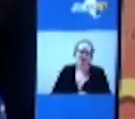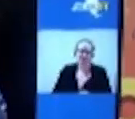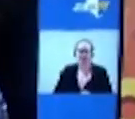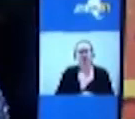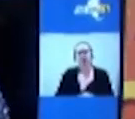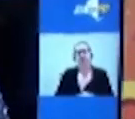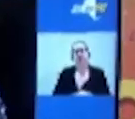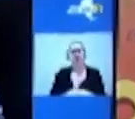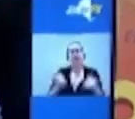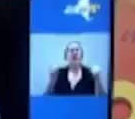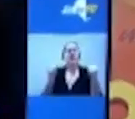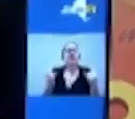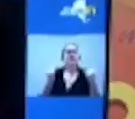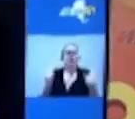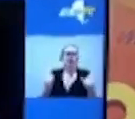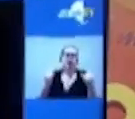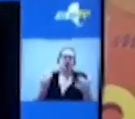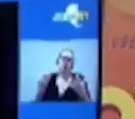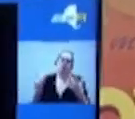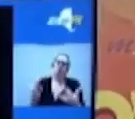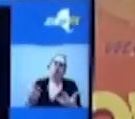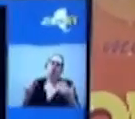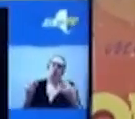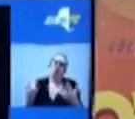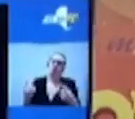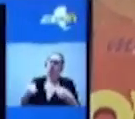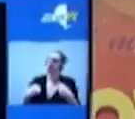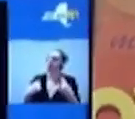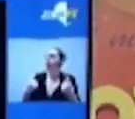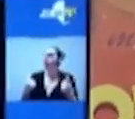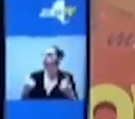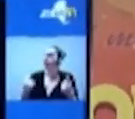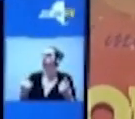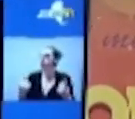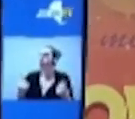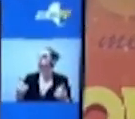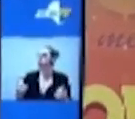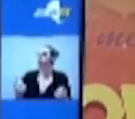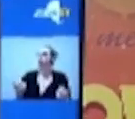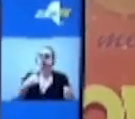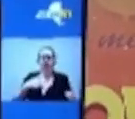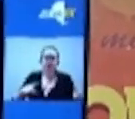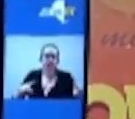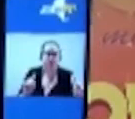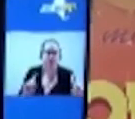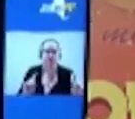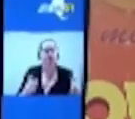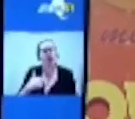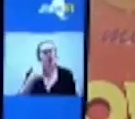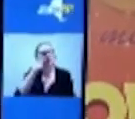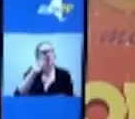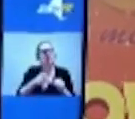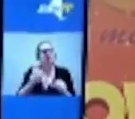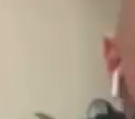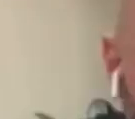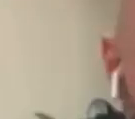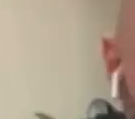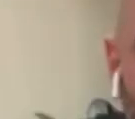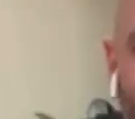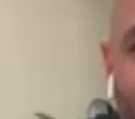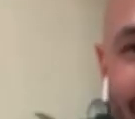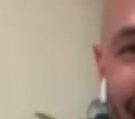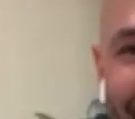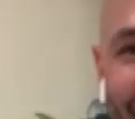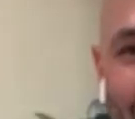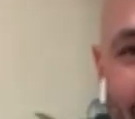Exacto, marihuana. Marihuana. Miren, antes de entrar en ese detalle, sí, Julio, que imagínese una noticia,